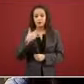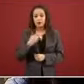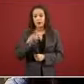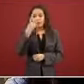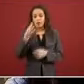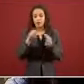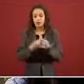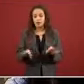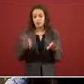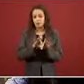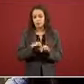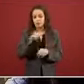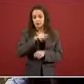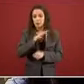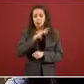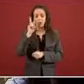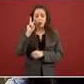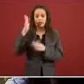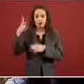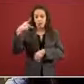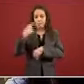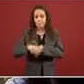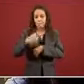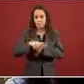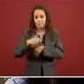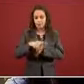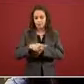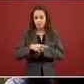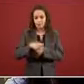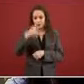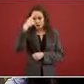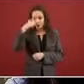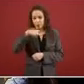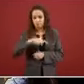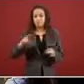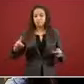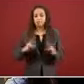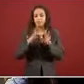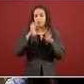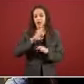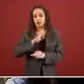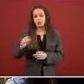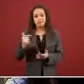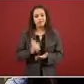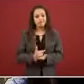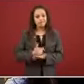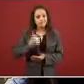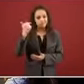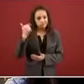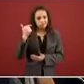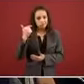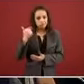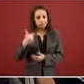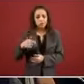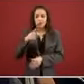categorías del riesgo de presentar desenlaces fatales, de acuerdo a la edad